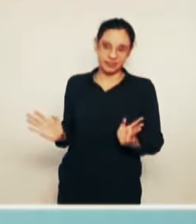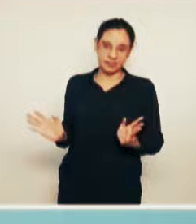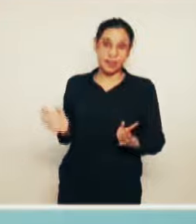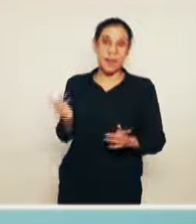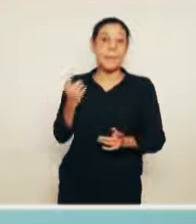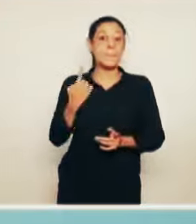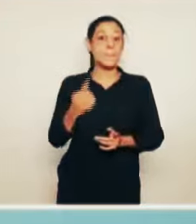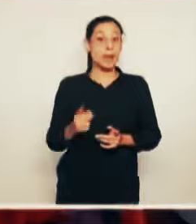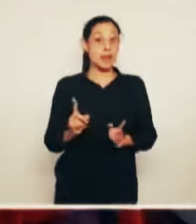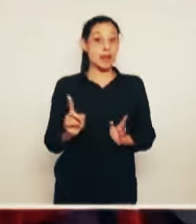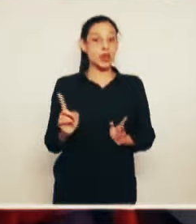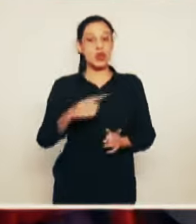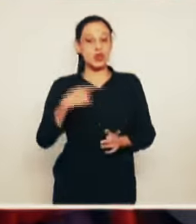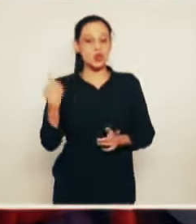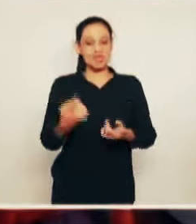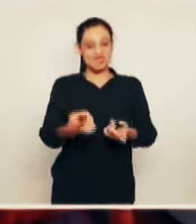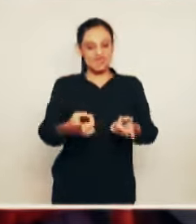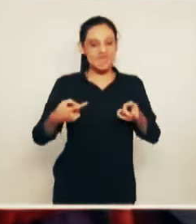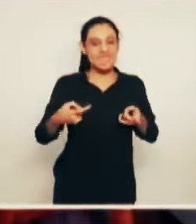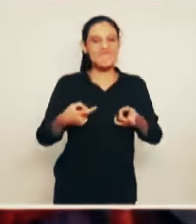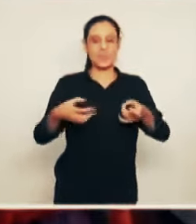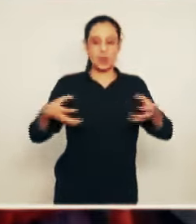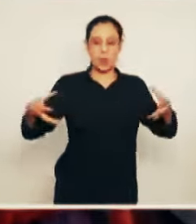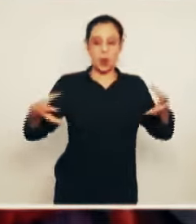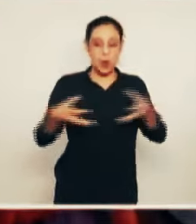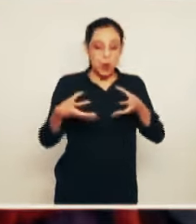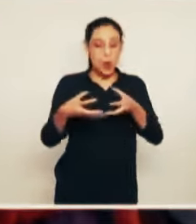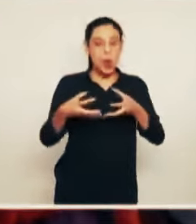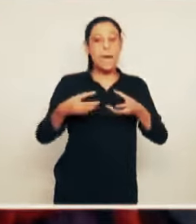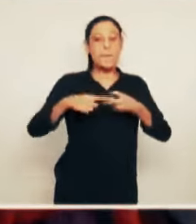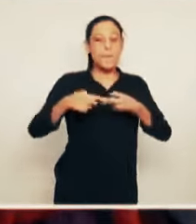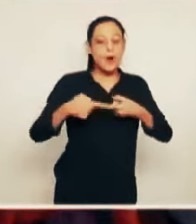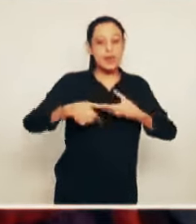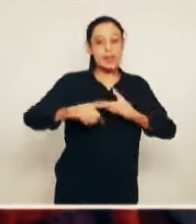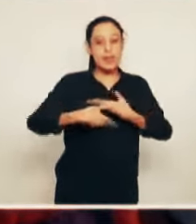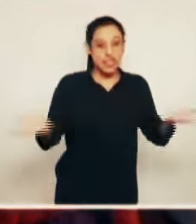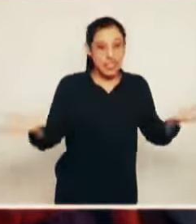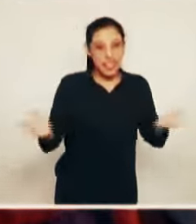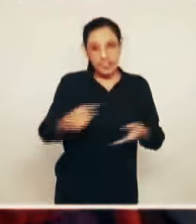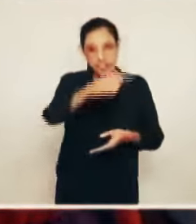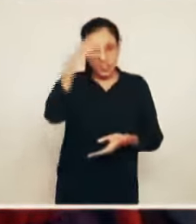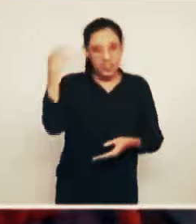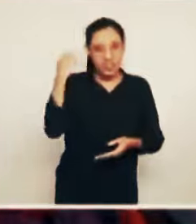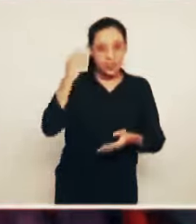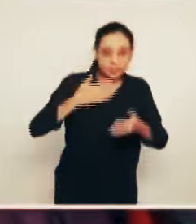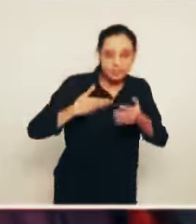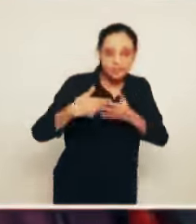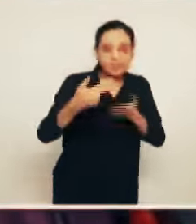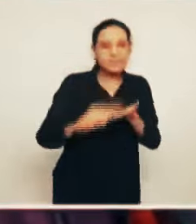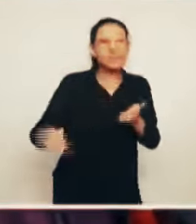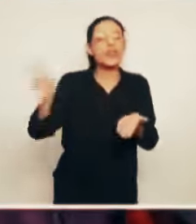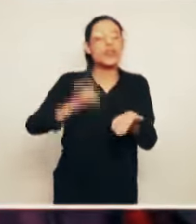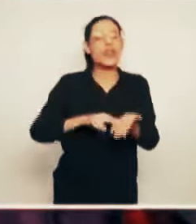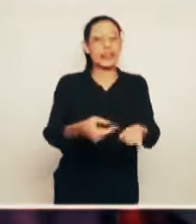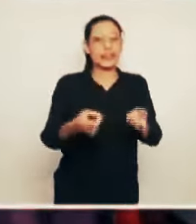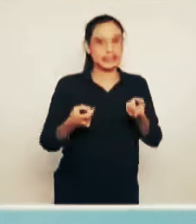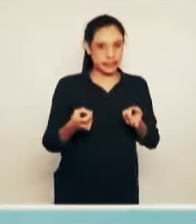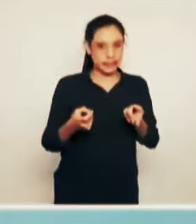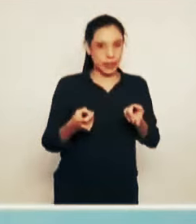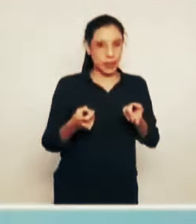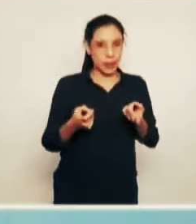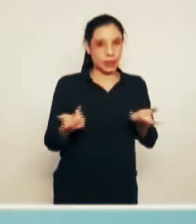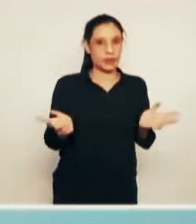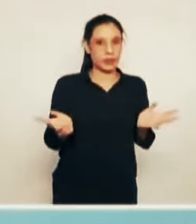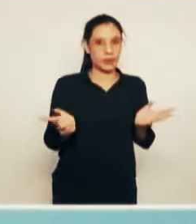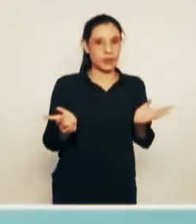que reconstruir nuevamente el movimiento nacional, porque hubiera sido catastrófico en ese momento que